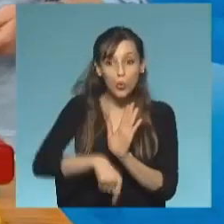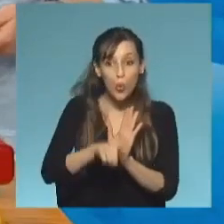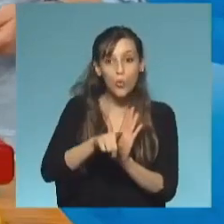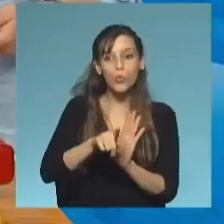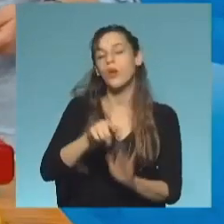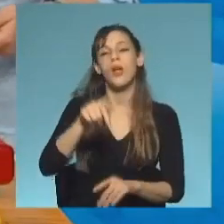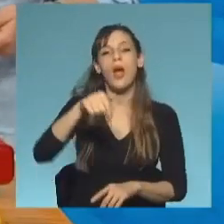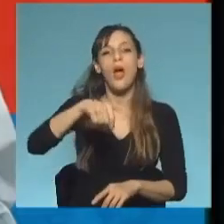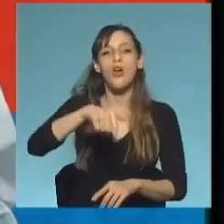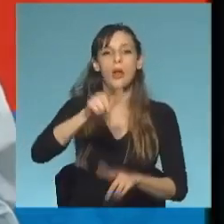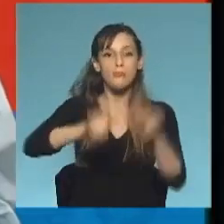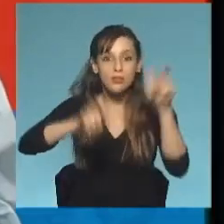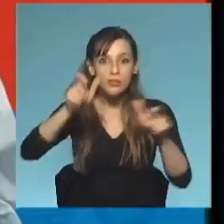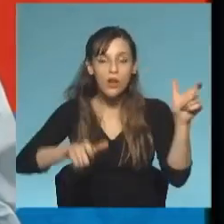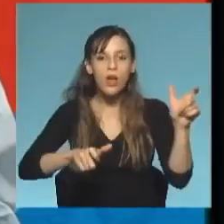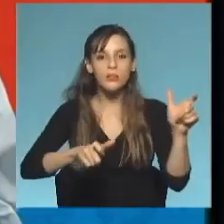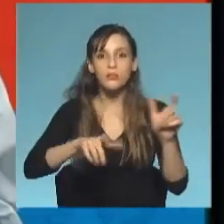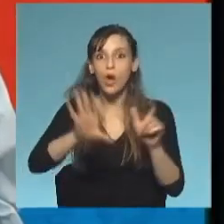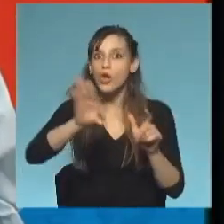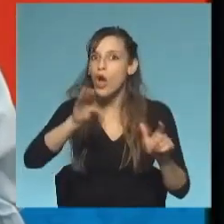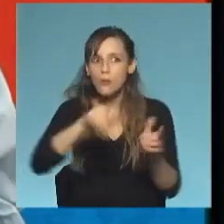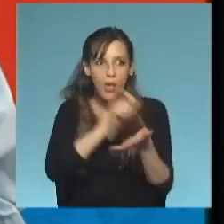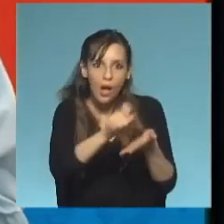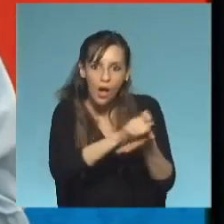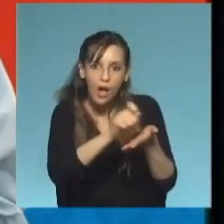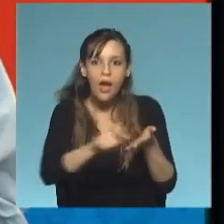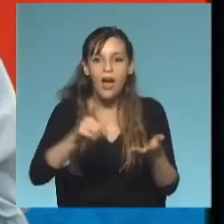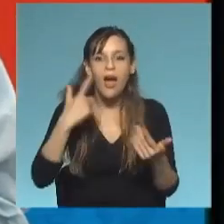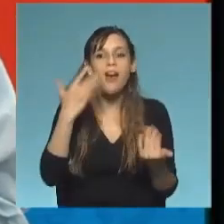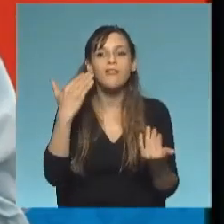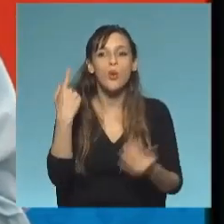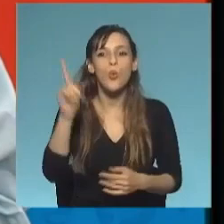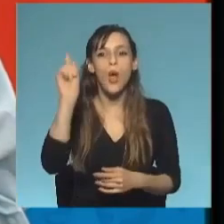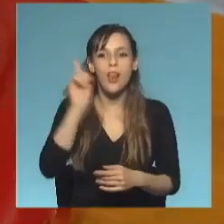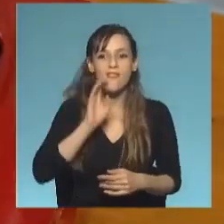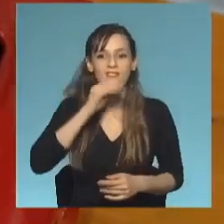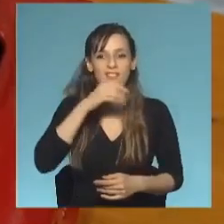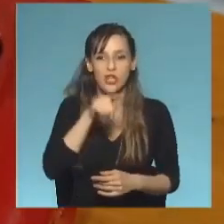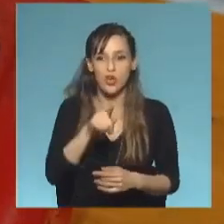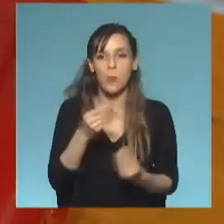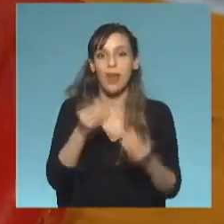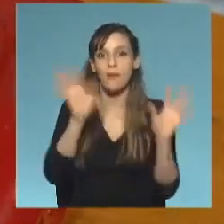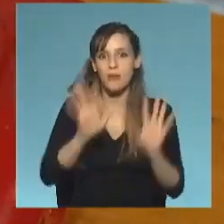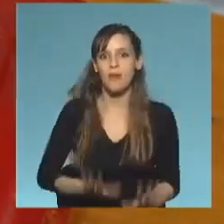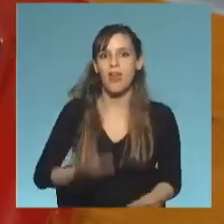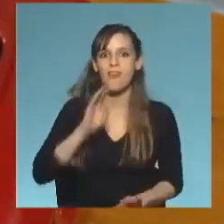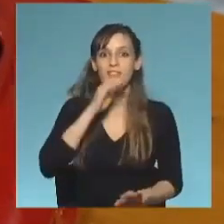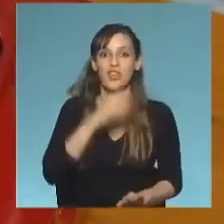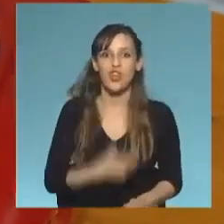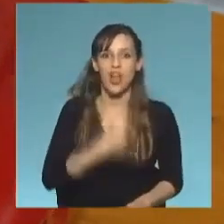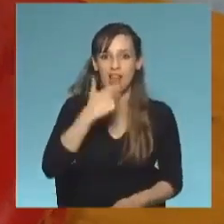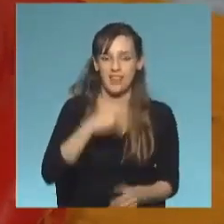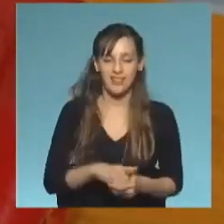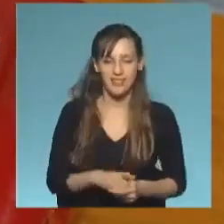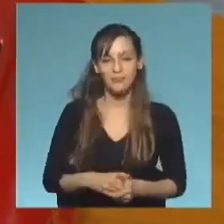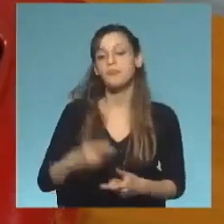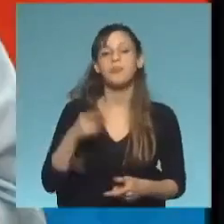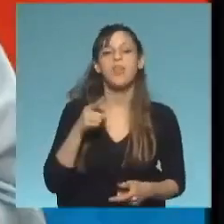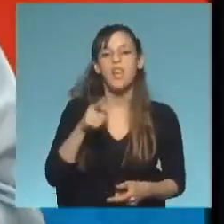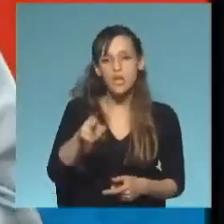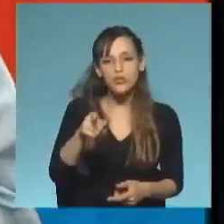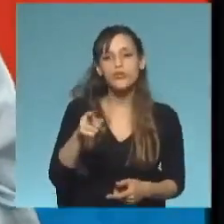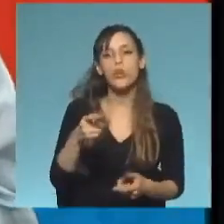tomando nota y empezando a pensar qué tipo de vino... Para vino caliente. Esto lo usaban para, bueno, por supuesto,